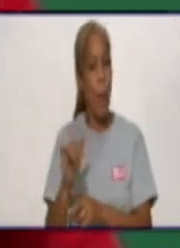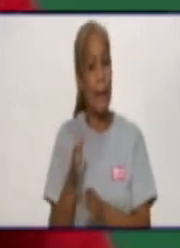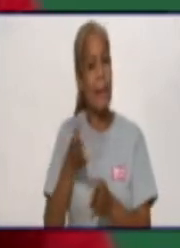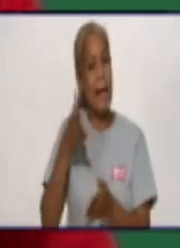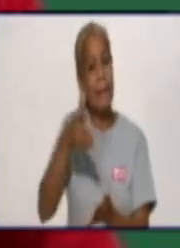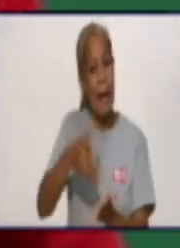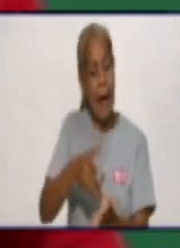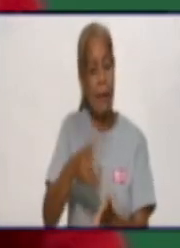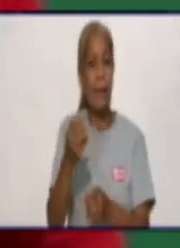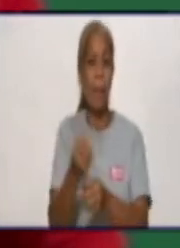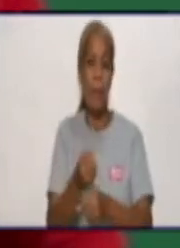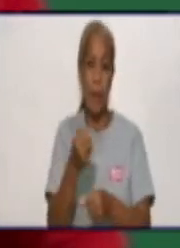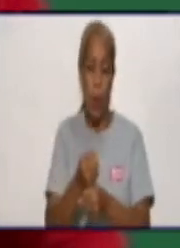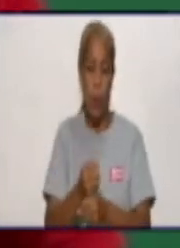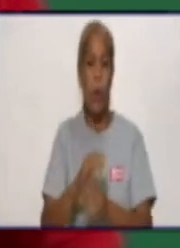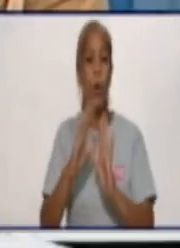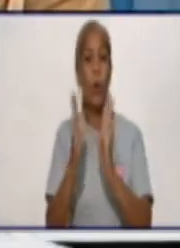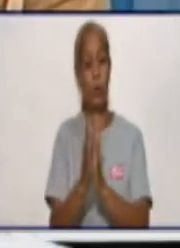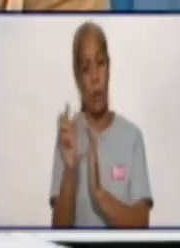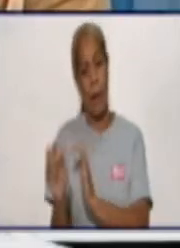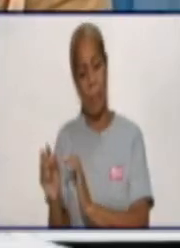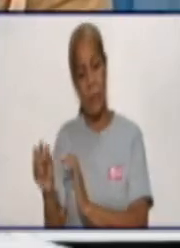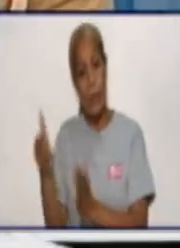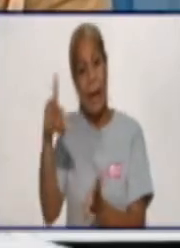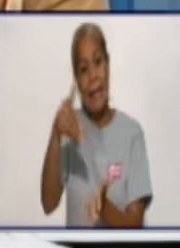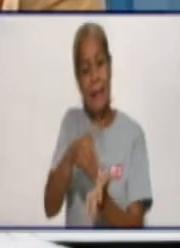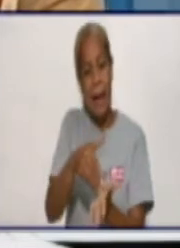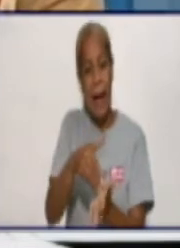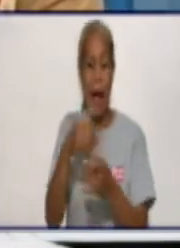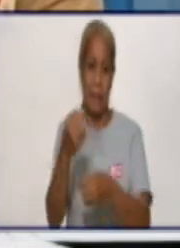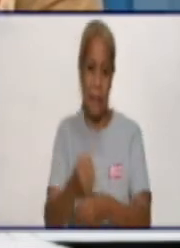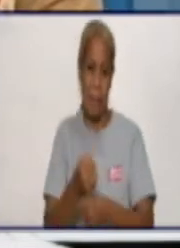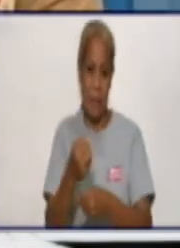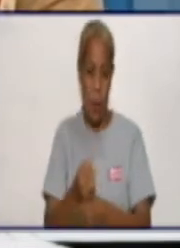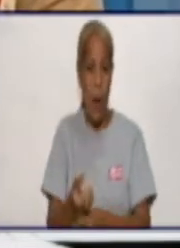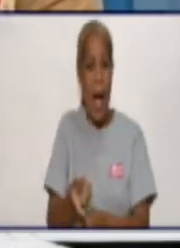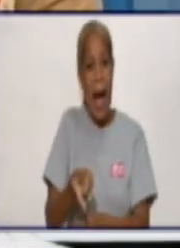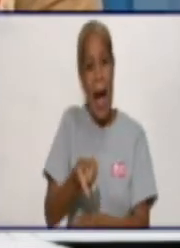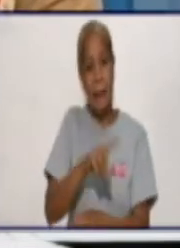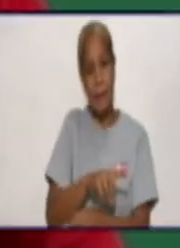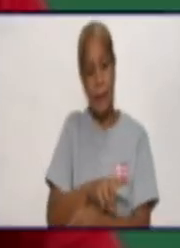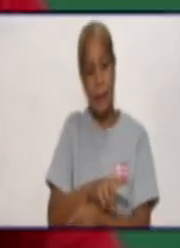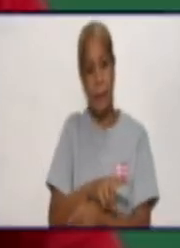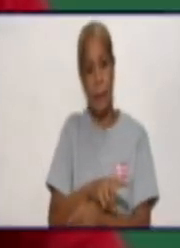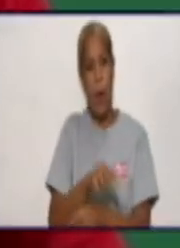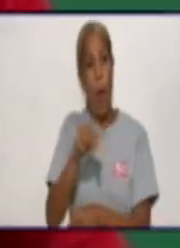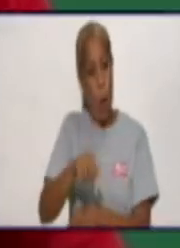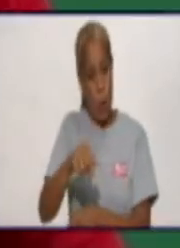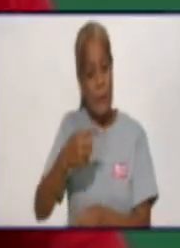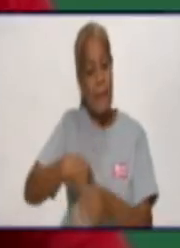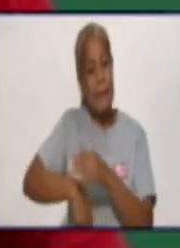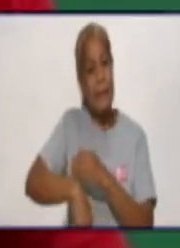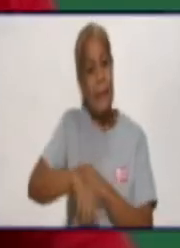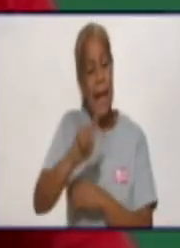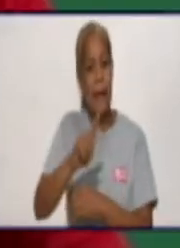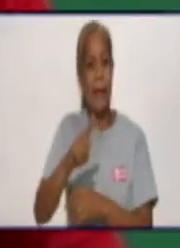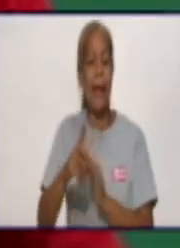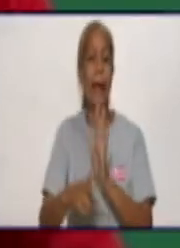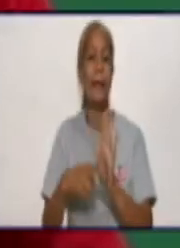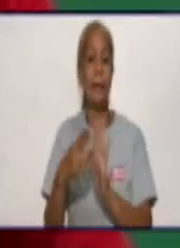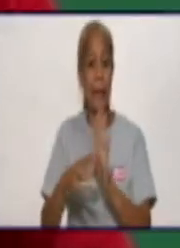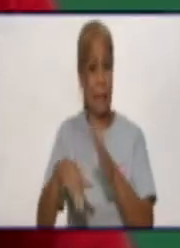hasta la ciudad de manzanillo ayer corrió el tren habana bayamo manzanillo ayer es decir hoy saldrán hoy día 5 sale el tren